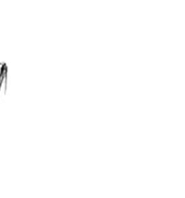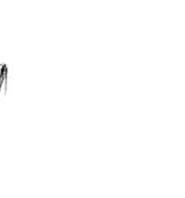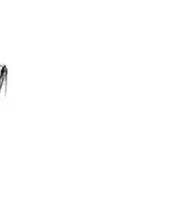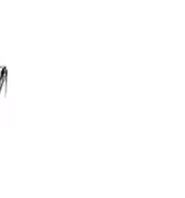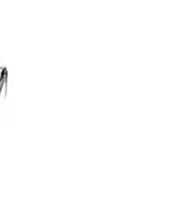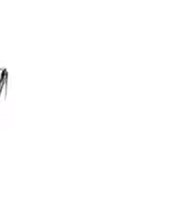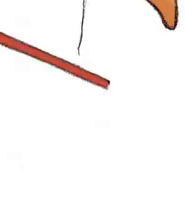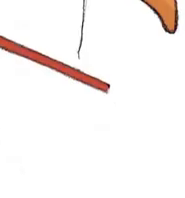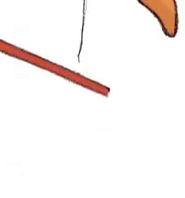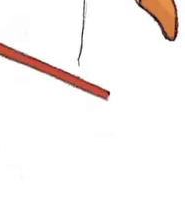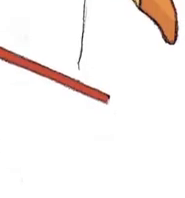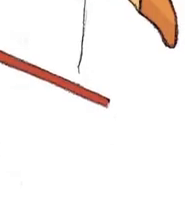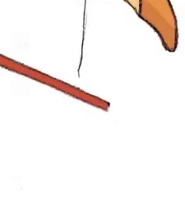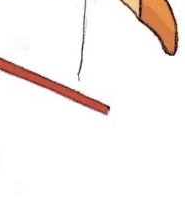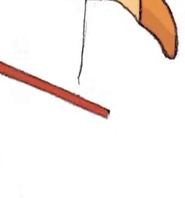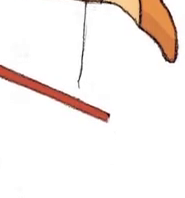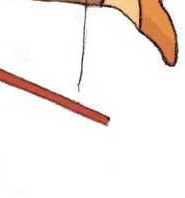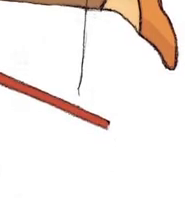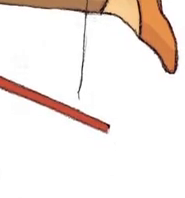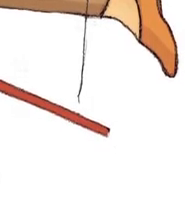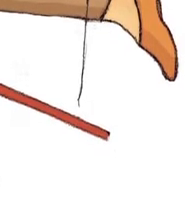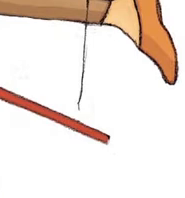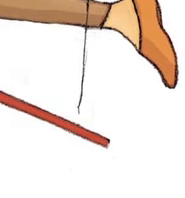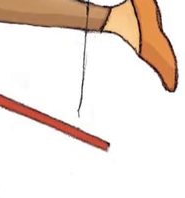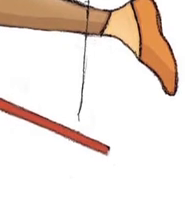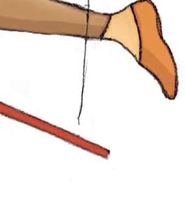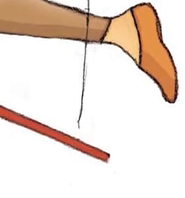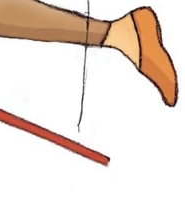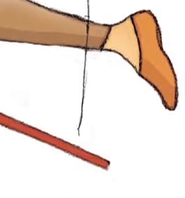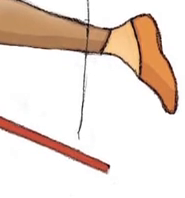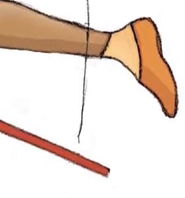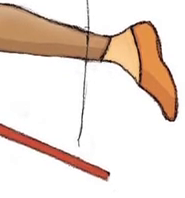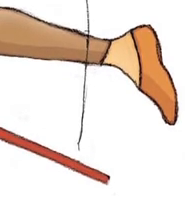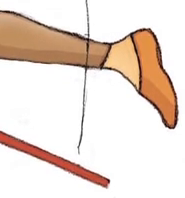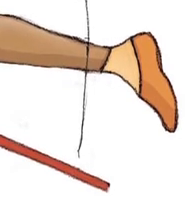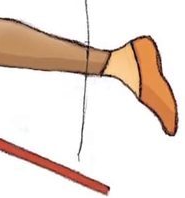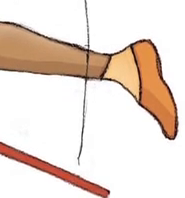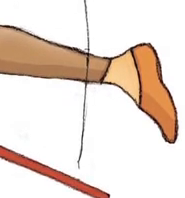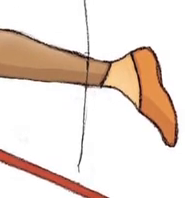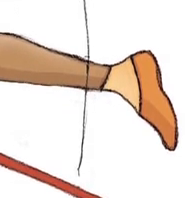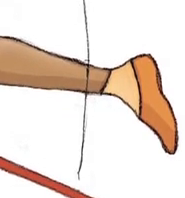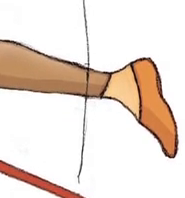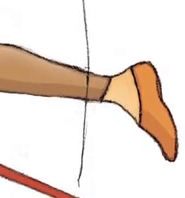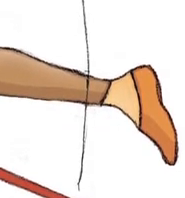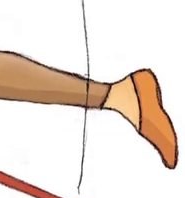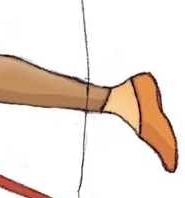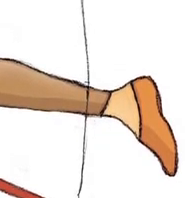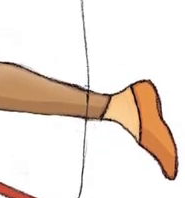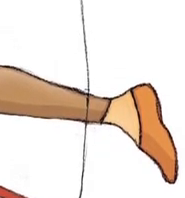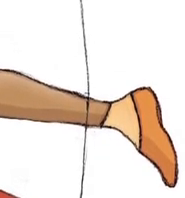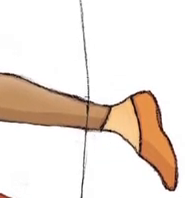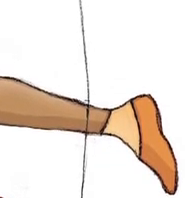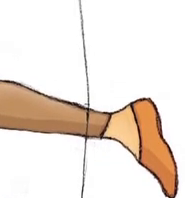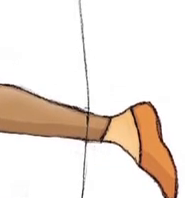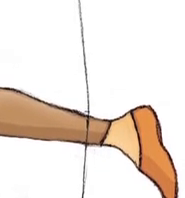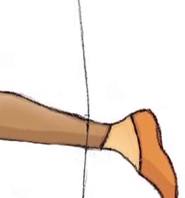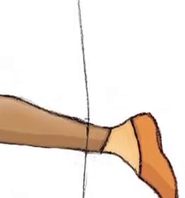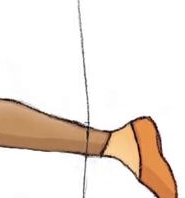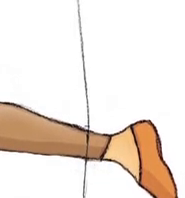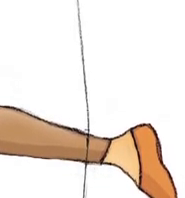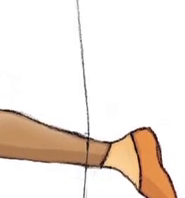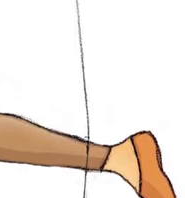surge. Ya no es, como decía la compañera, no es un objeto, no es una persona, no es un ser